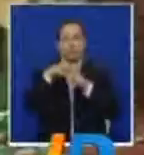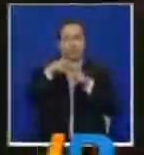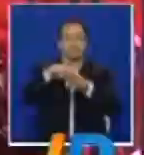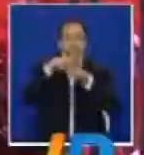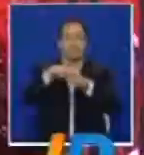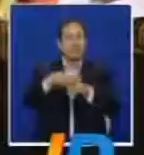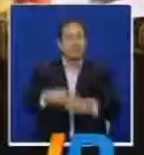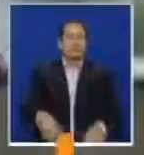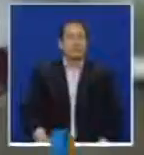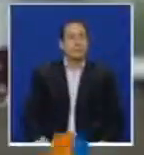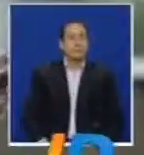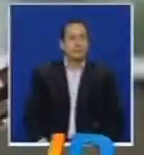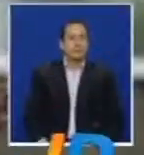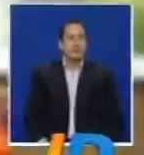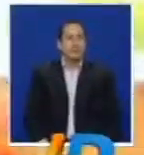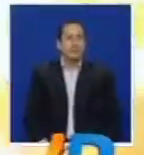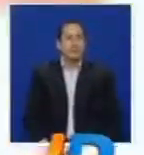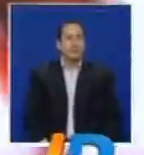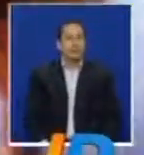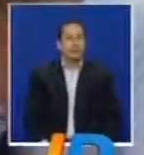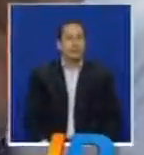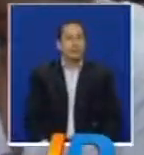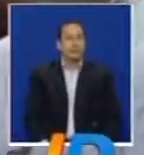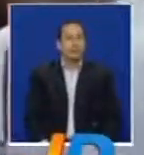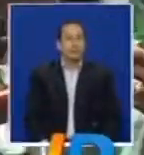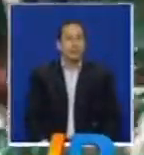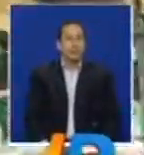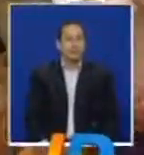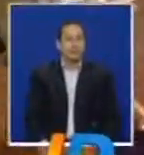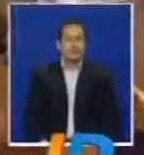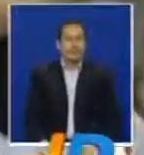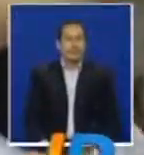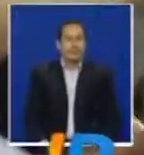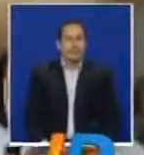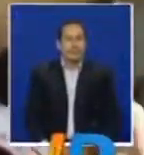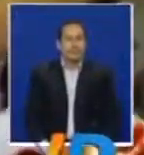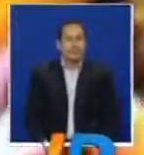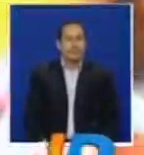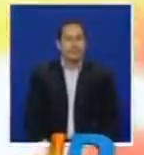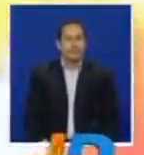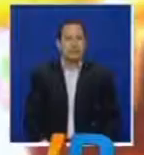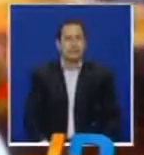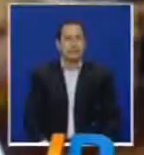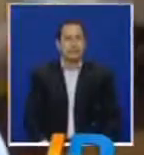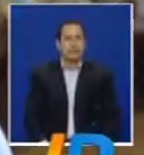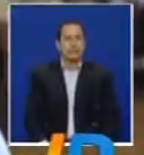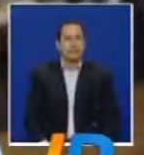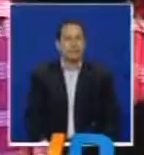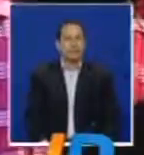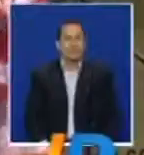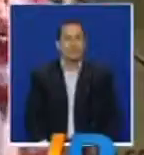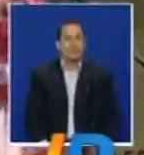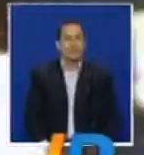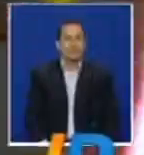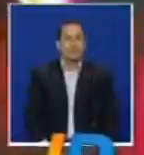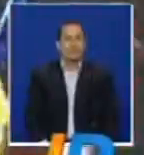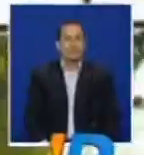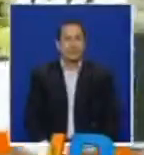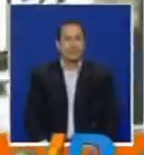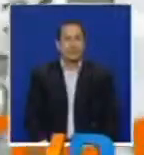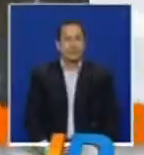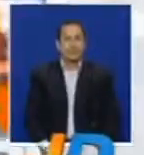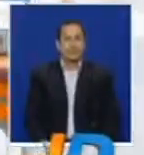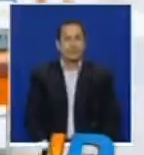panamericanas. Tanto sentimiento acumulado y con el corazón aquí guardado.